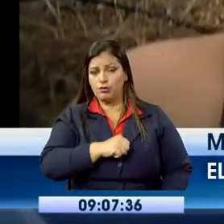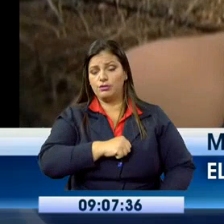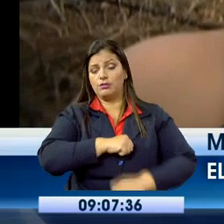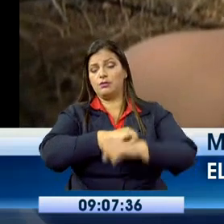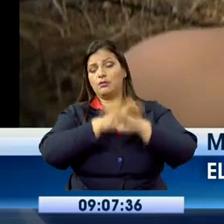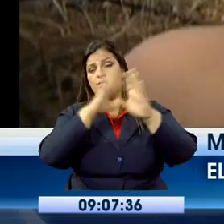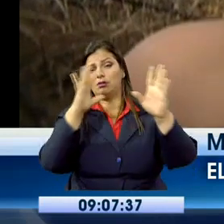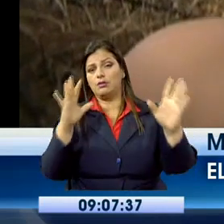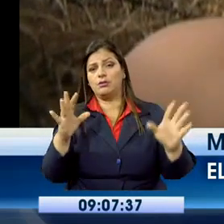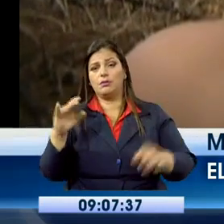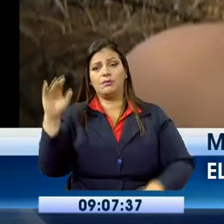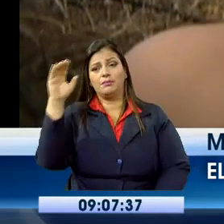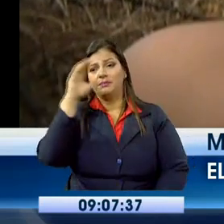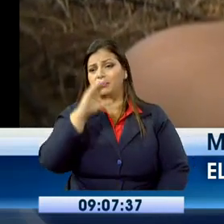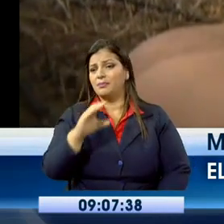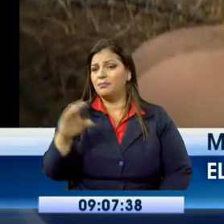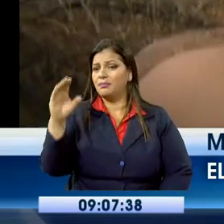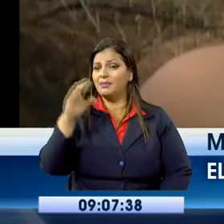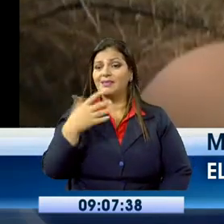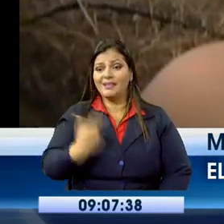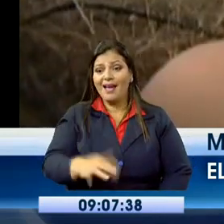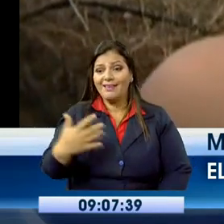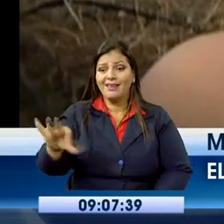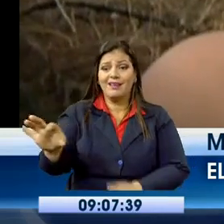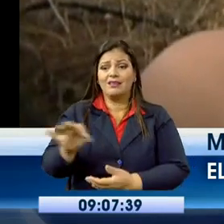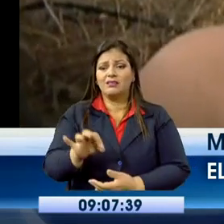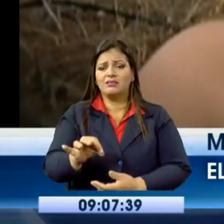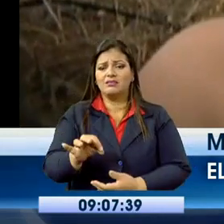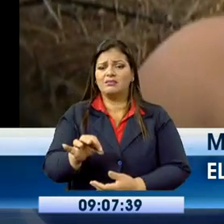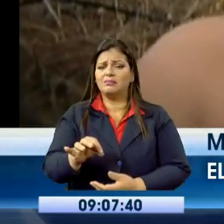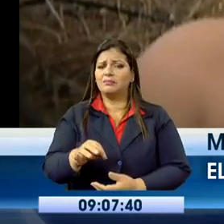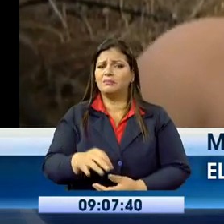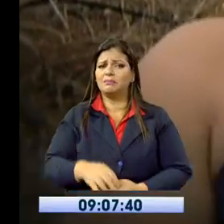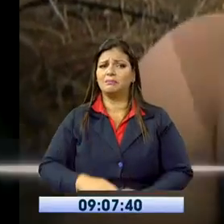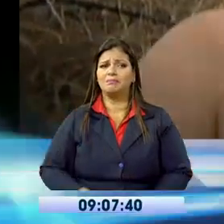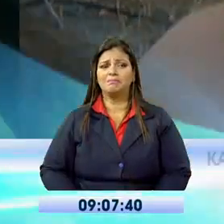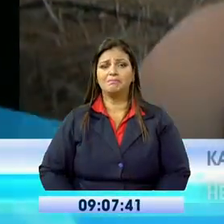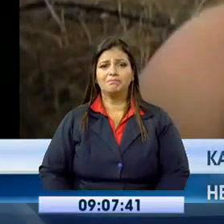aquí, y no lo encontramos todavía. ¿Qué le pasó?